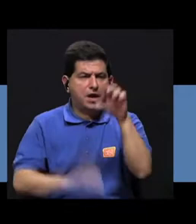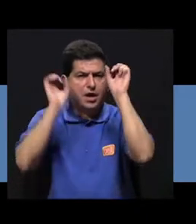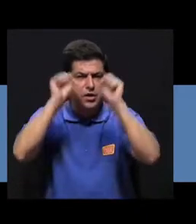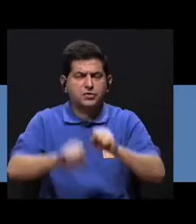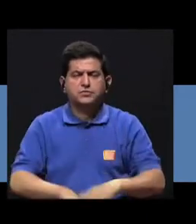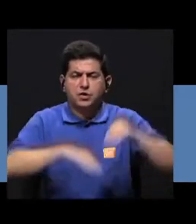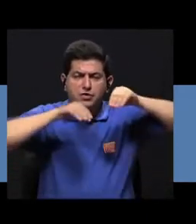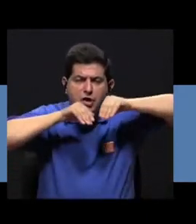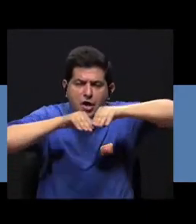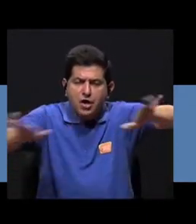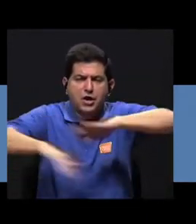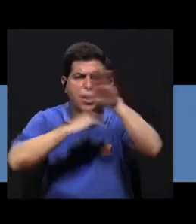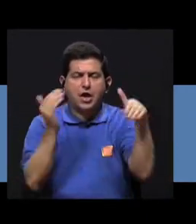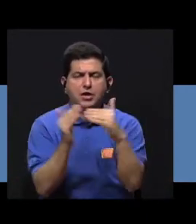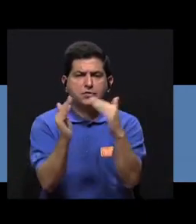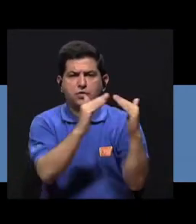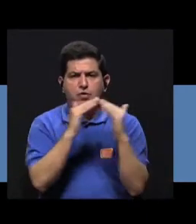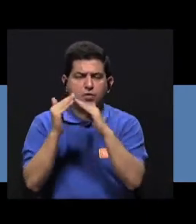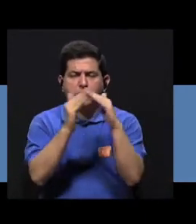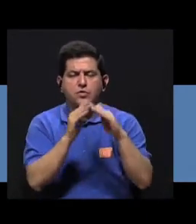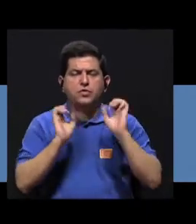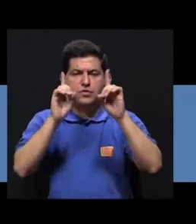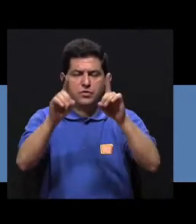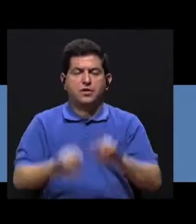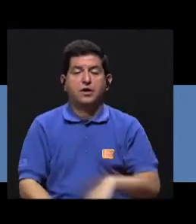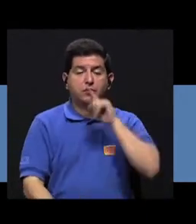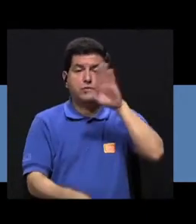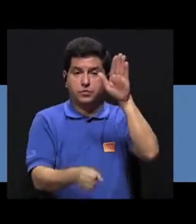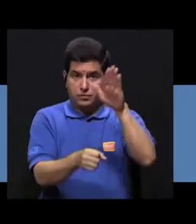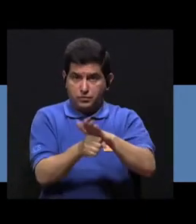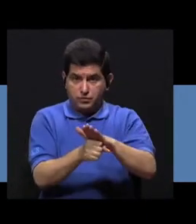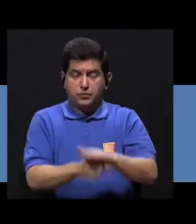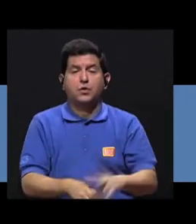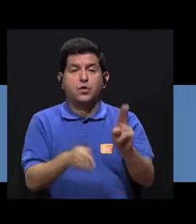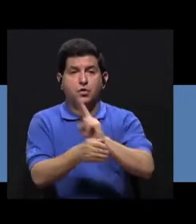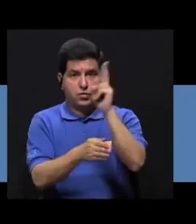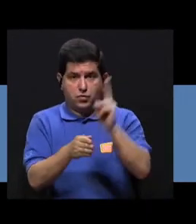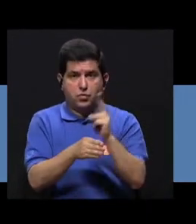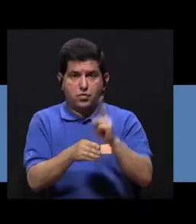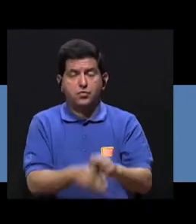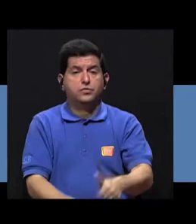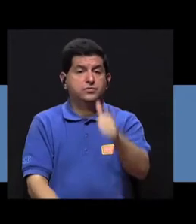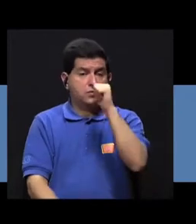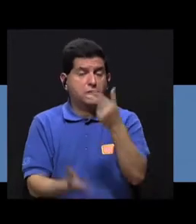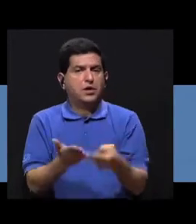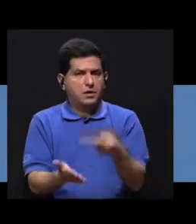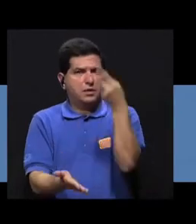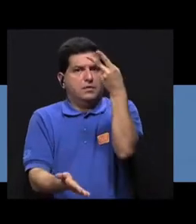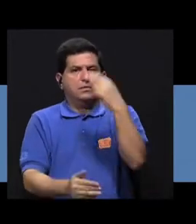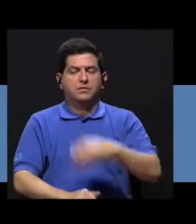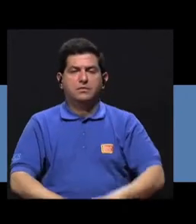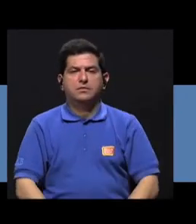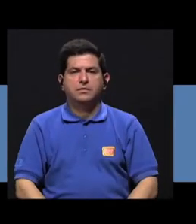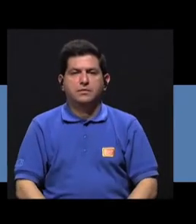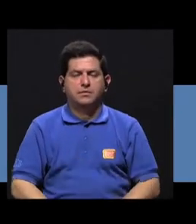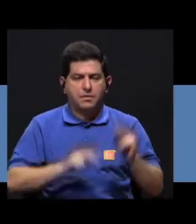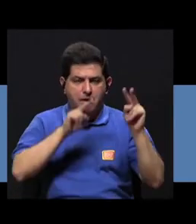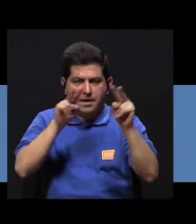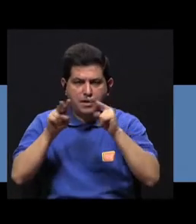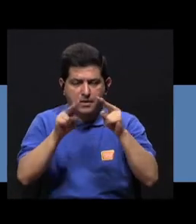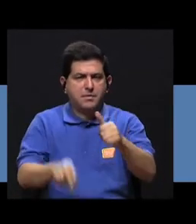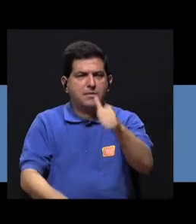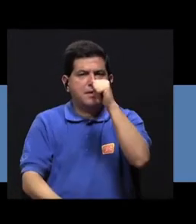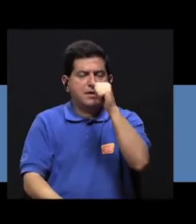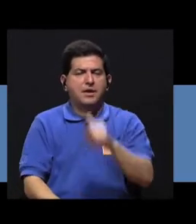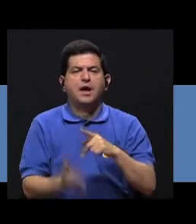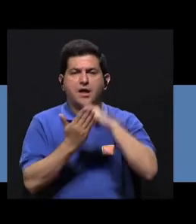lograron permear en toda la comunidad educativa el compromiso con el consumo de este recurso tan valioso. Vigilantes del agua ha